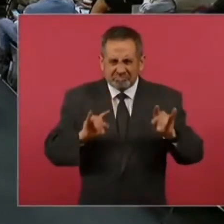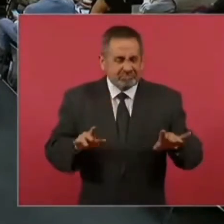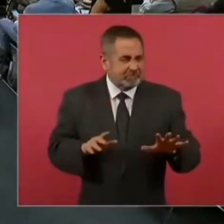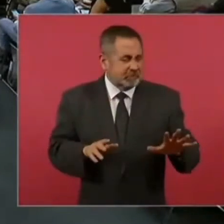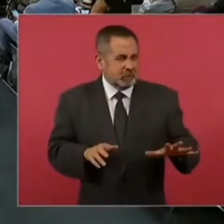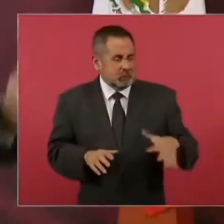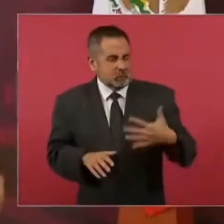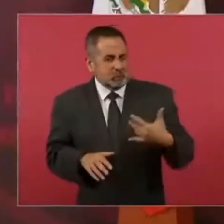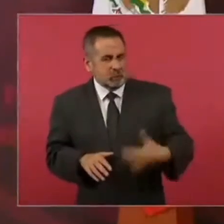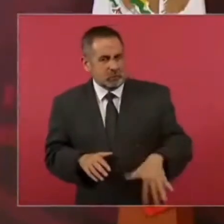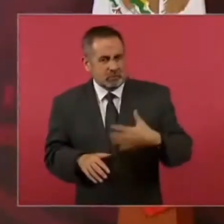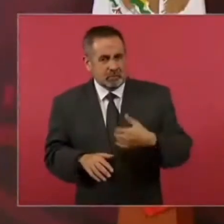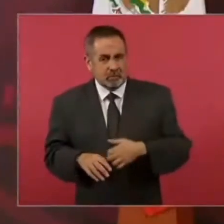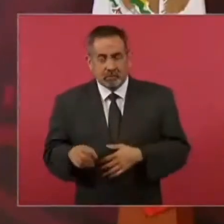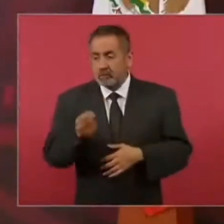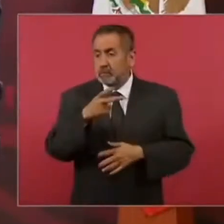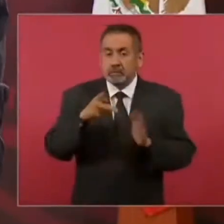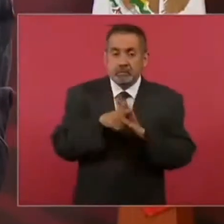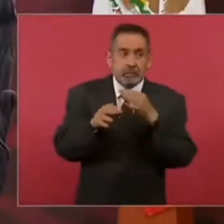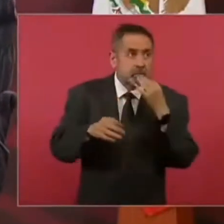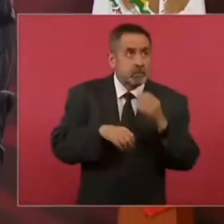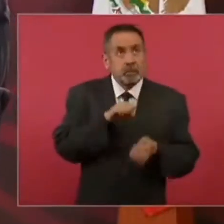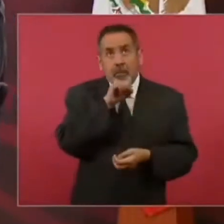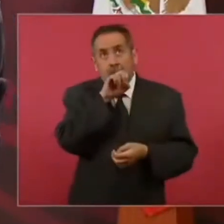periodistas, salían de ahí.